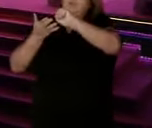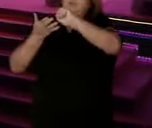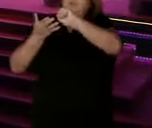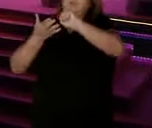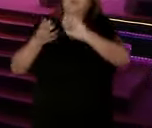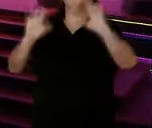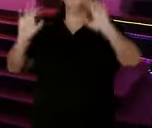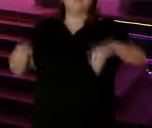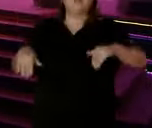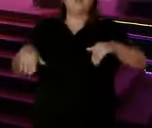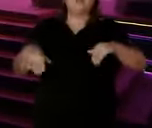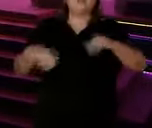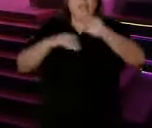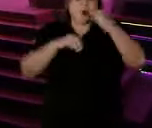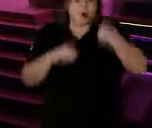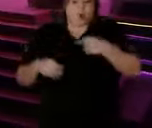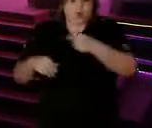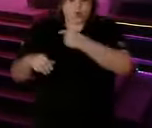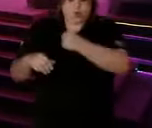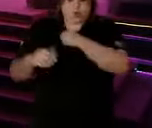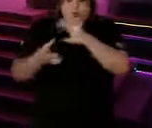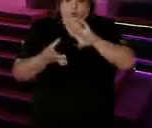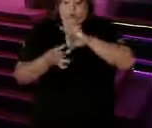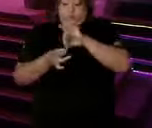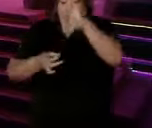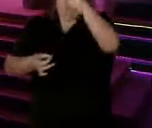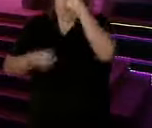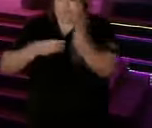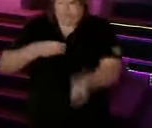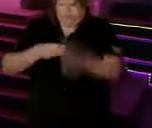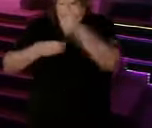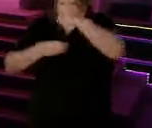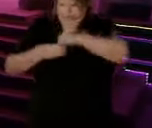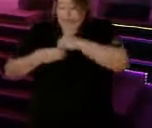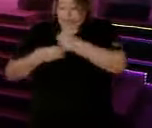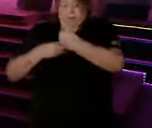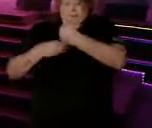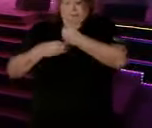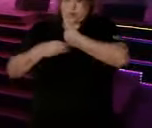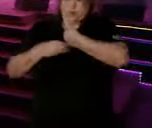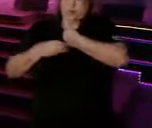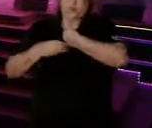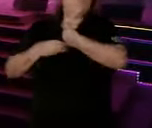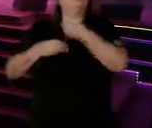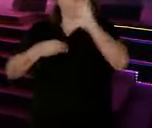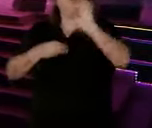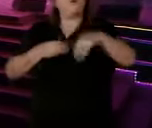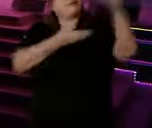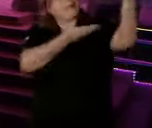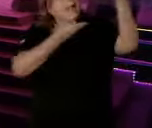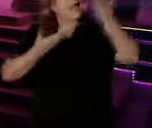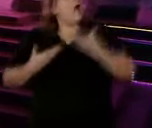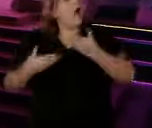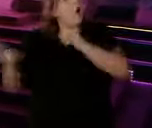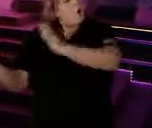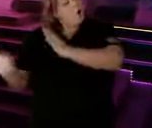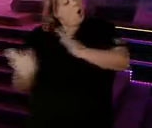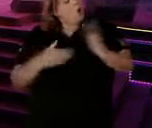se mueve en nosotros y está en nosotros y somos nosotros los llamados a traer orden.